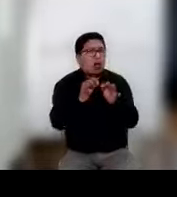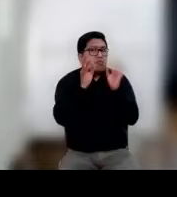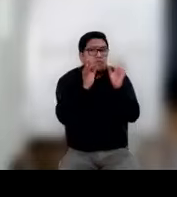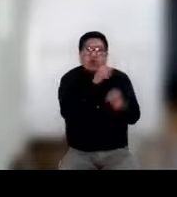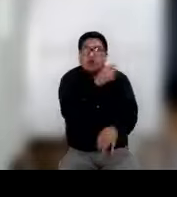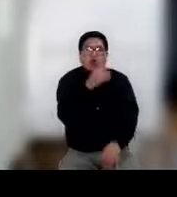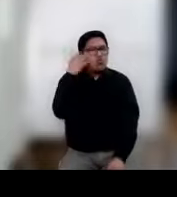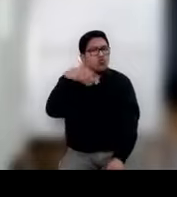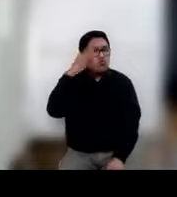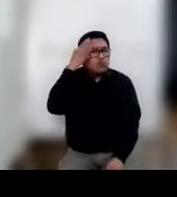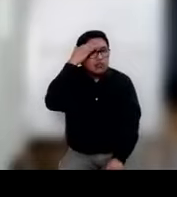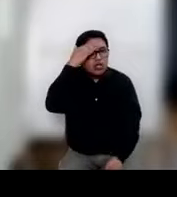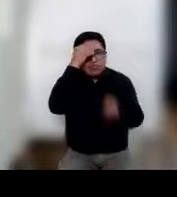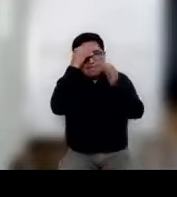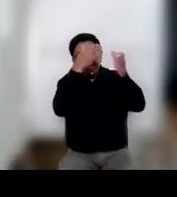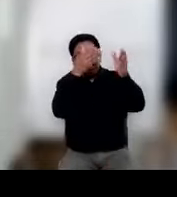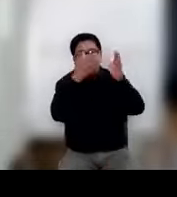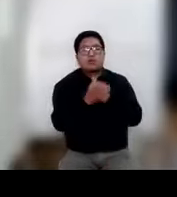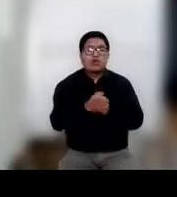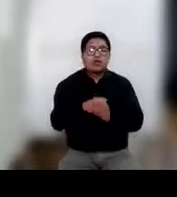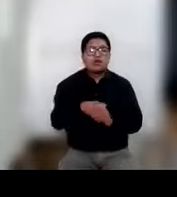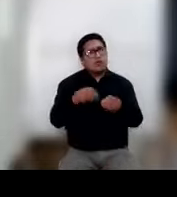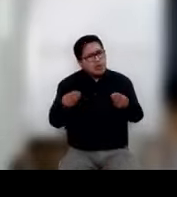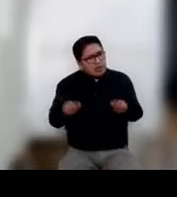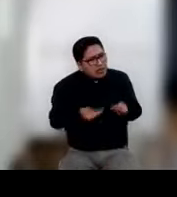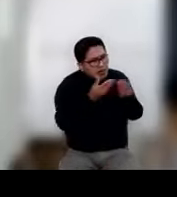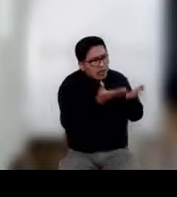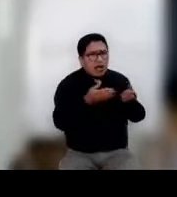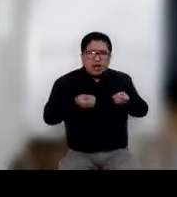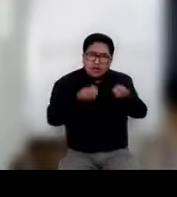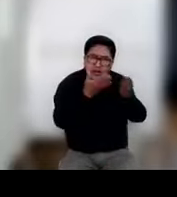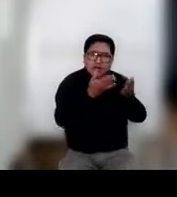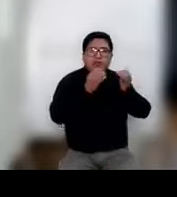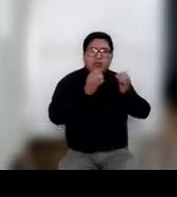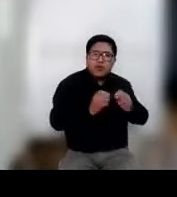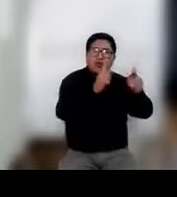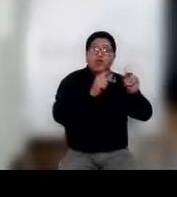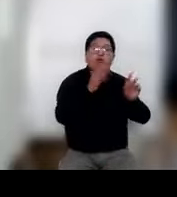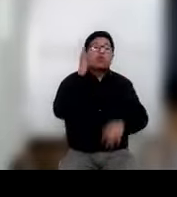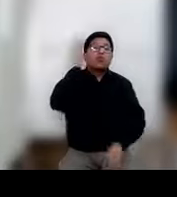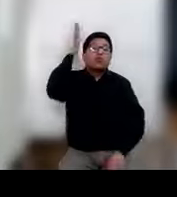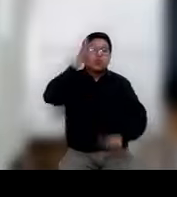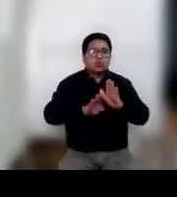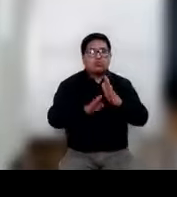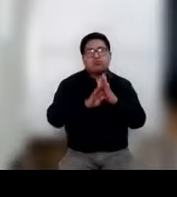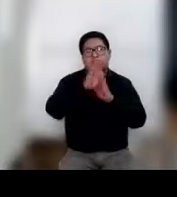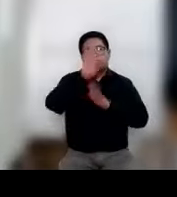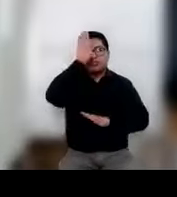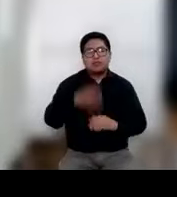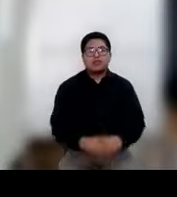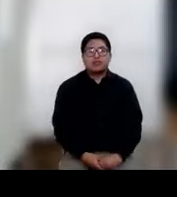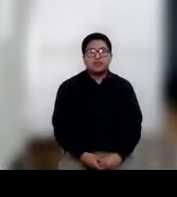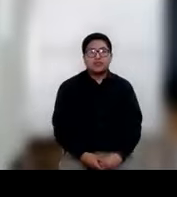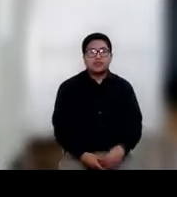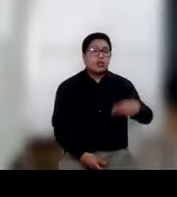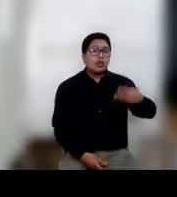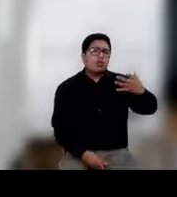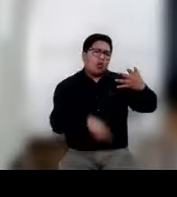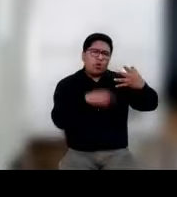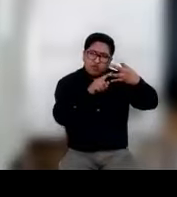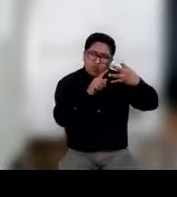porque puede ser la fuente de su desarrollo posterior y lo otro que hemos hecho también es